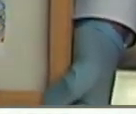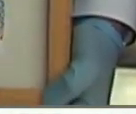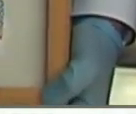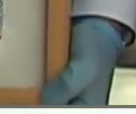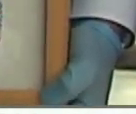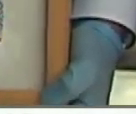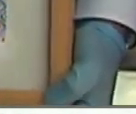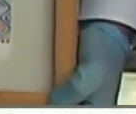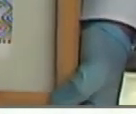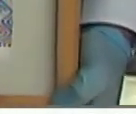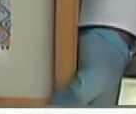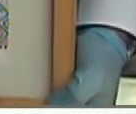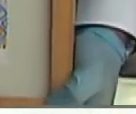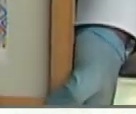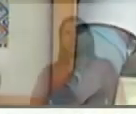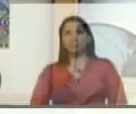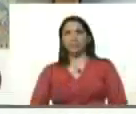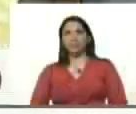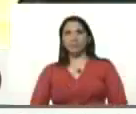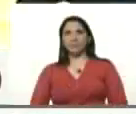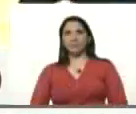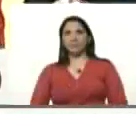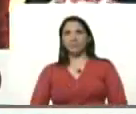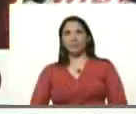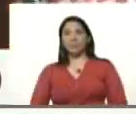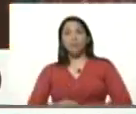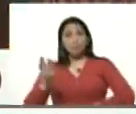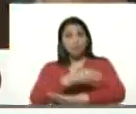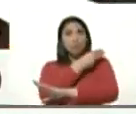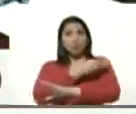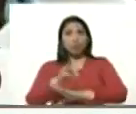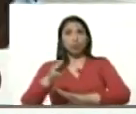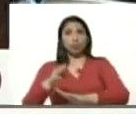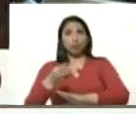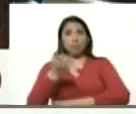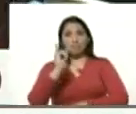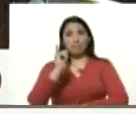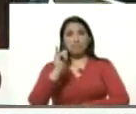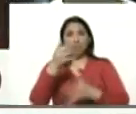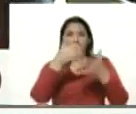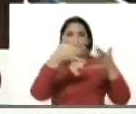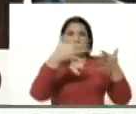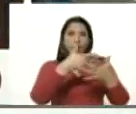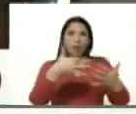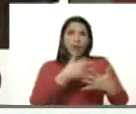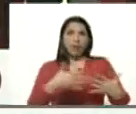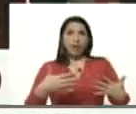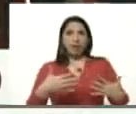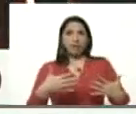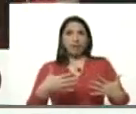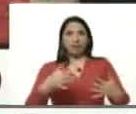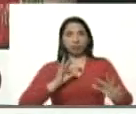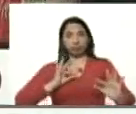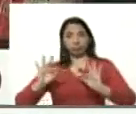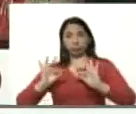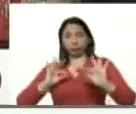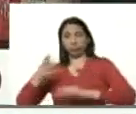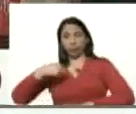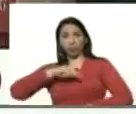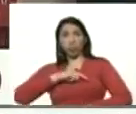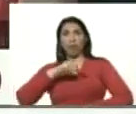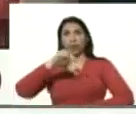le pusieron pues música, valga la redundancia, a la letra de las obras